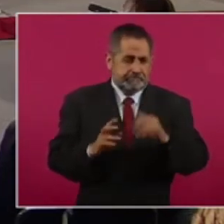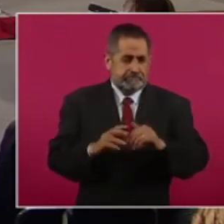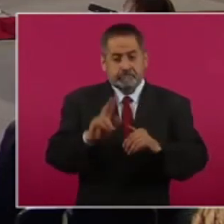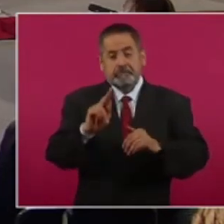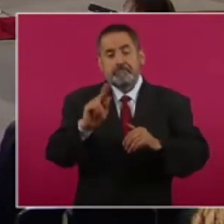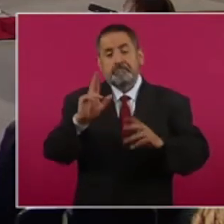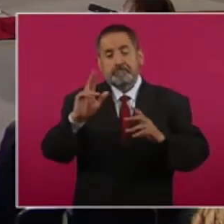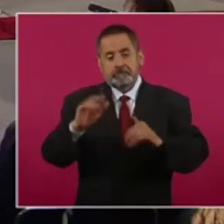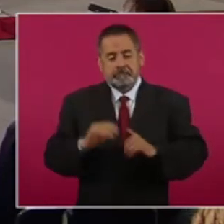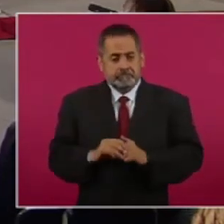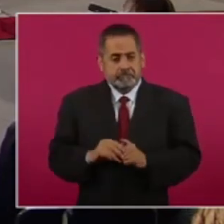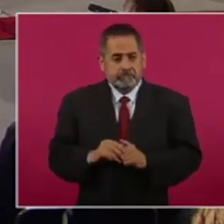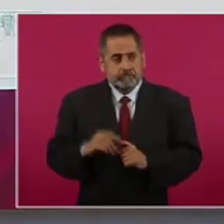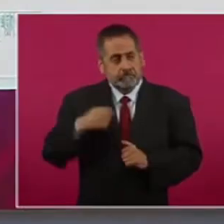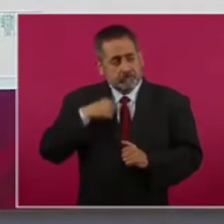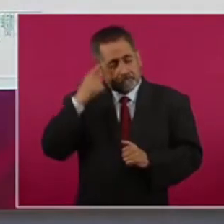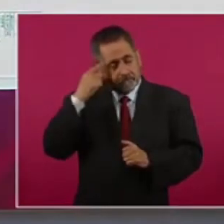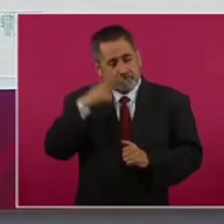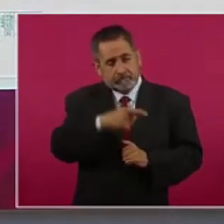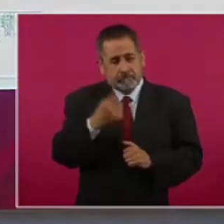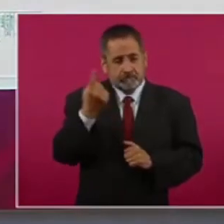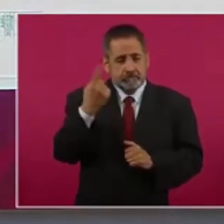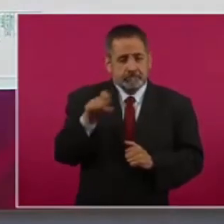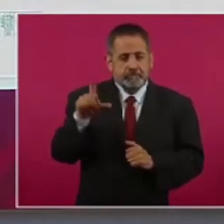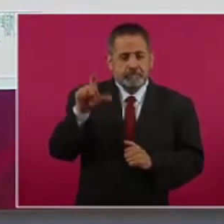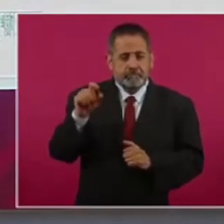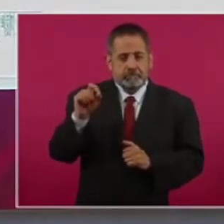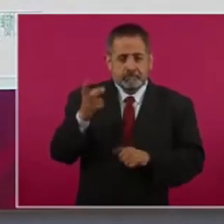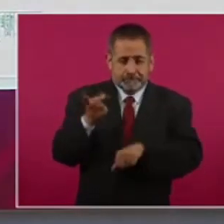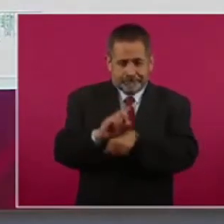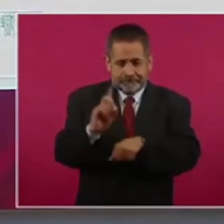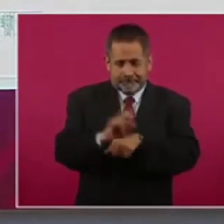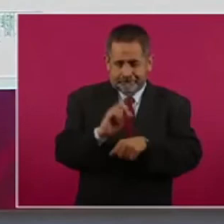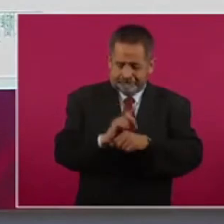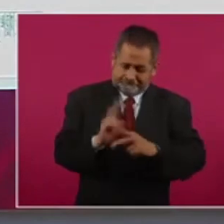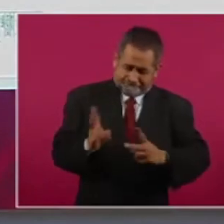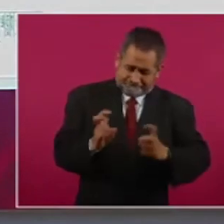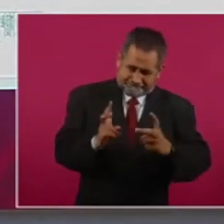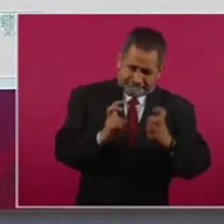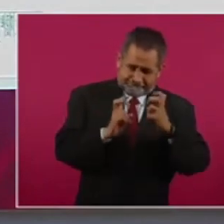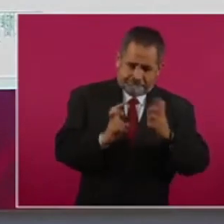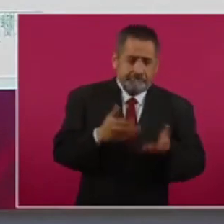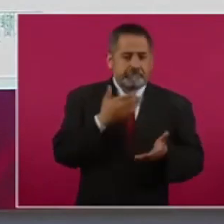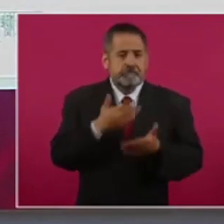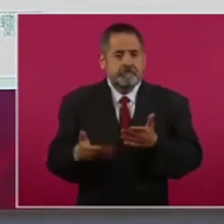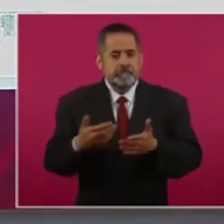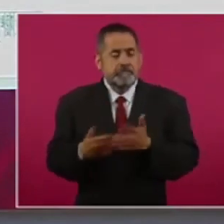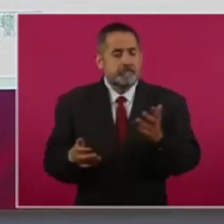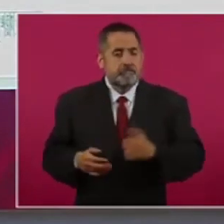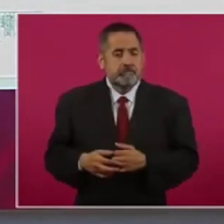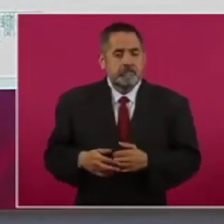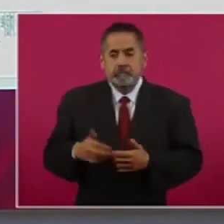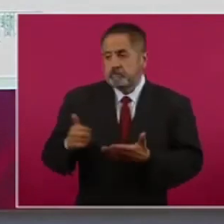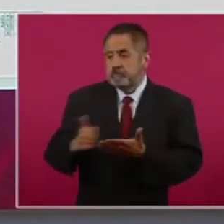80, lo encontré creo que en 120 diarios. Y ahora resulta que en la